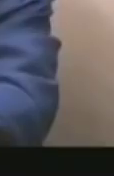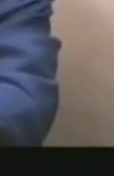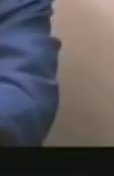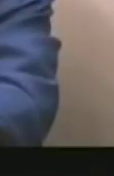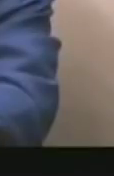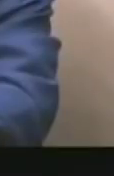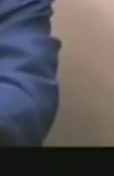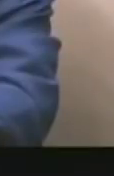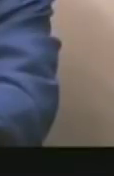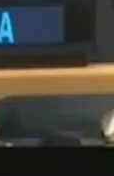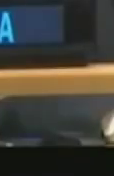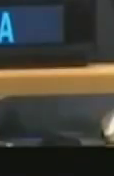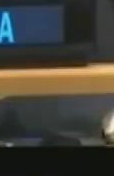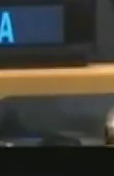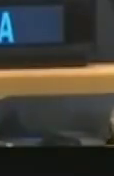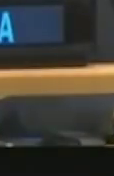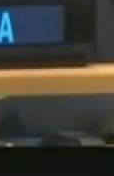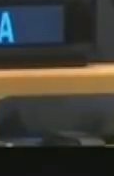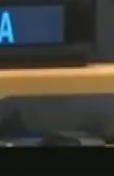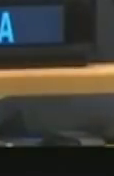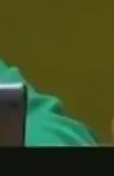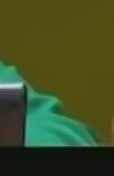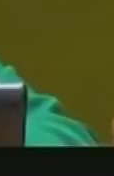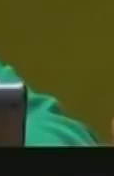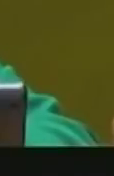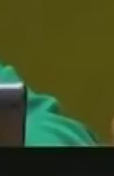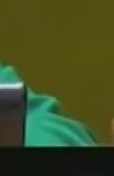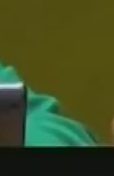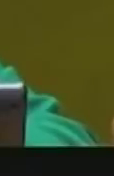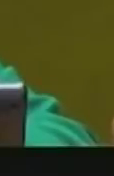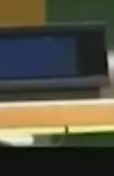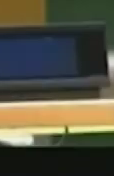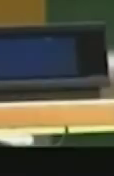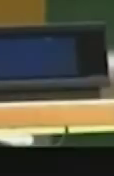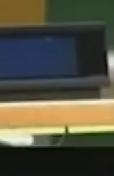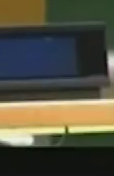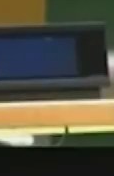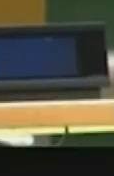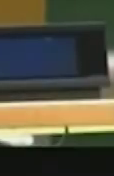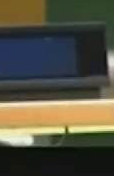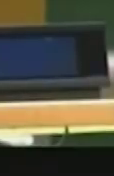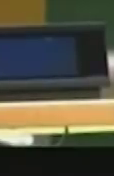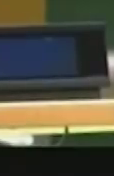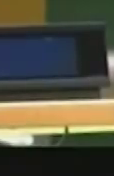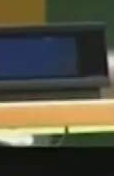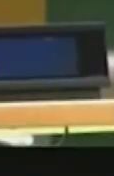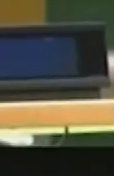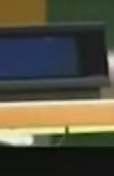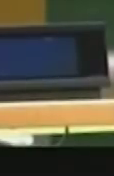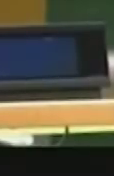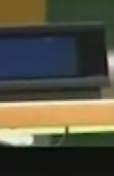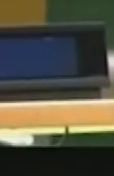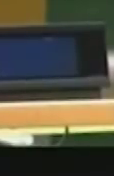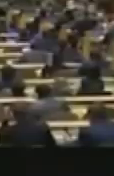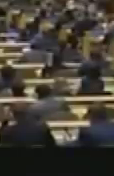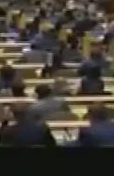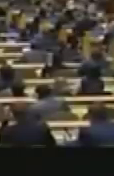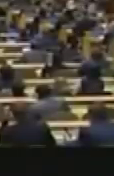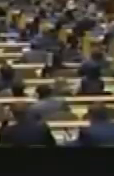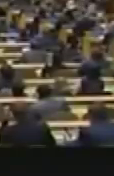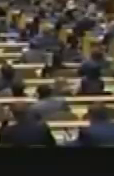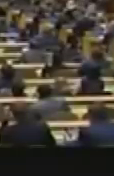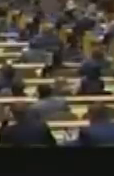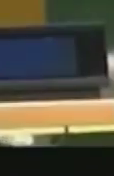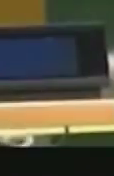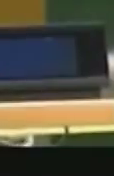el 73 periodo de sesiones de la Asamblea General de la Organización de Naciones Unidas, Cuba, una vez más,